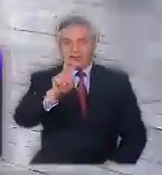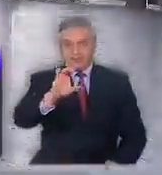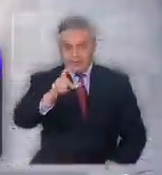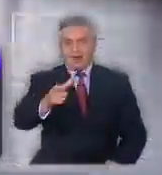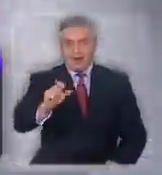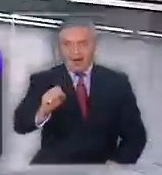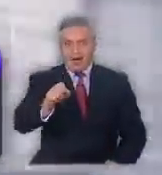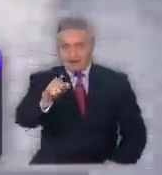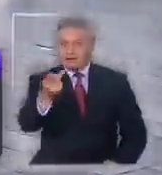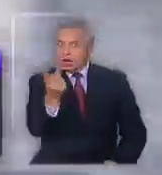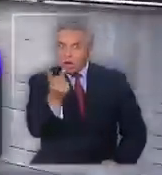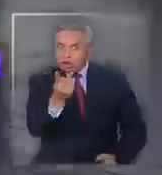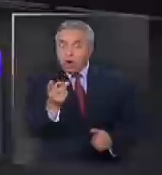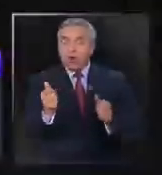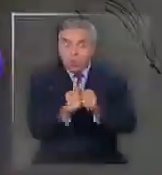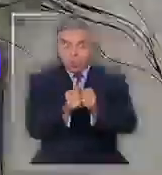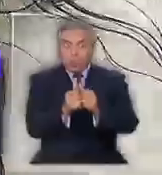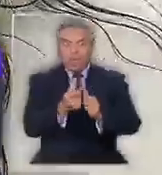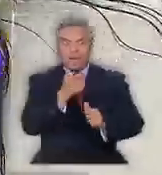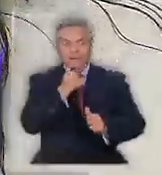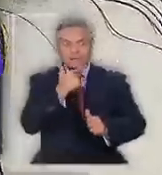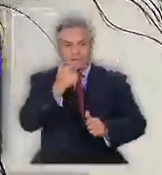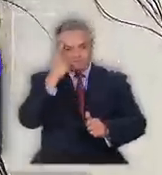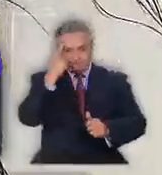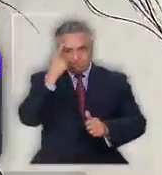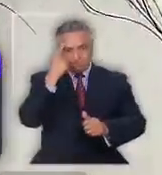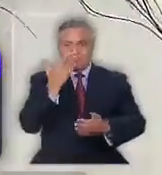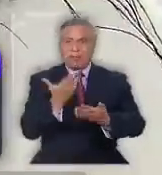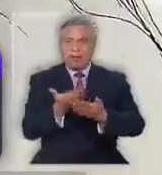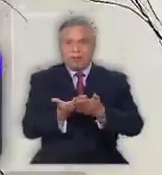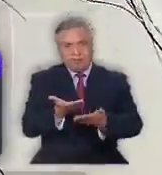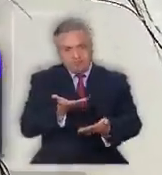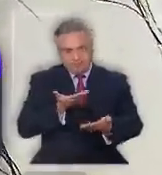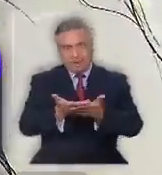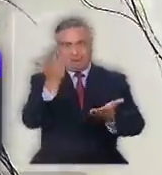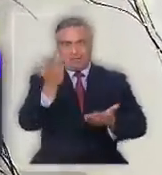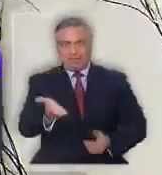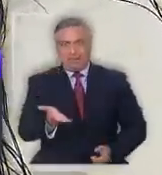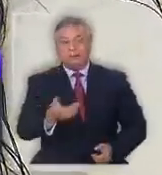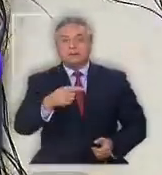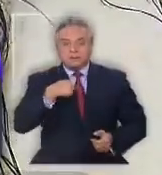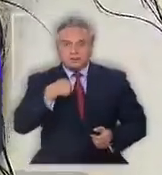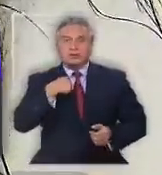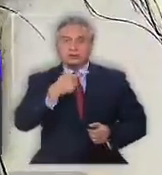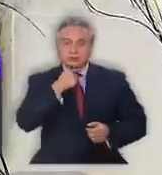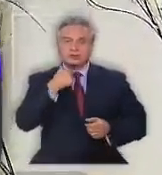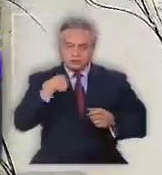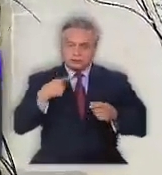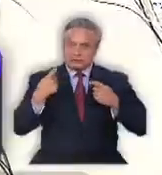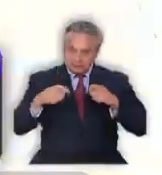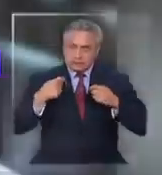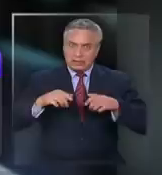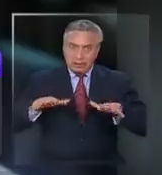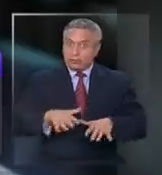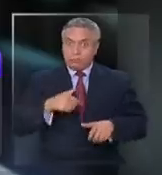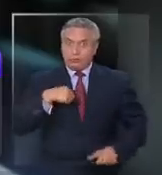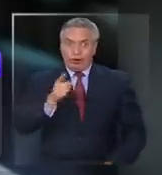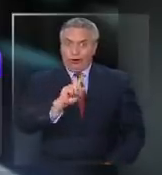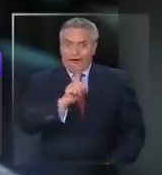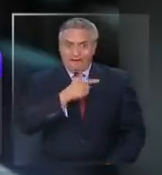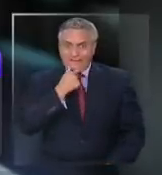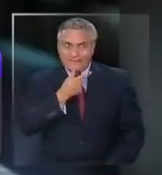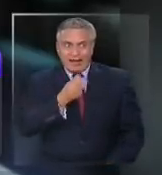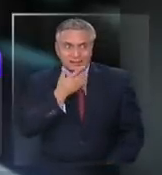no quede impune. Todavía yo no he podido reponerme, a pesar de que he estado tratando de hacerlo. Pero no es fácil.